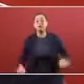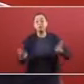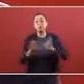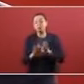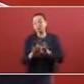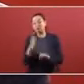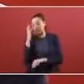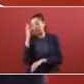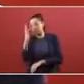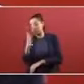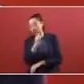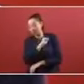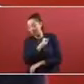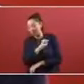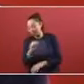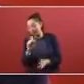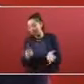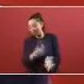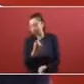delitos del futuro.